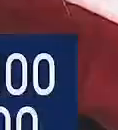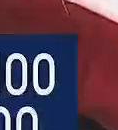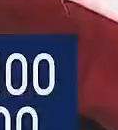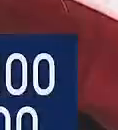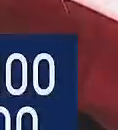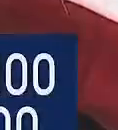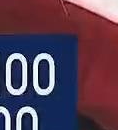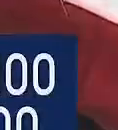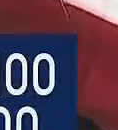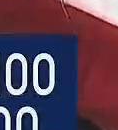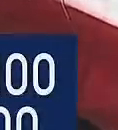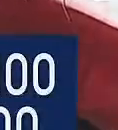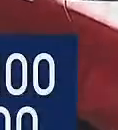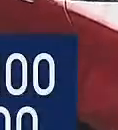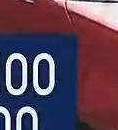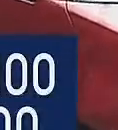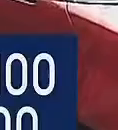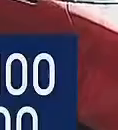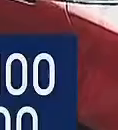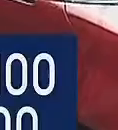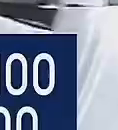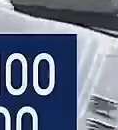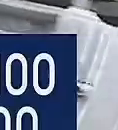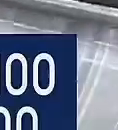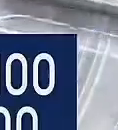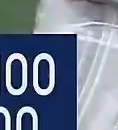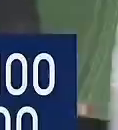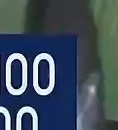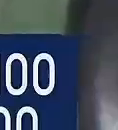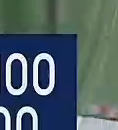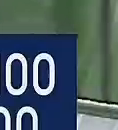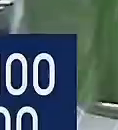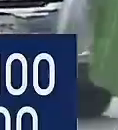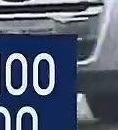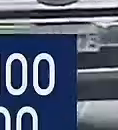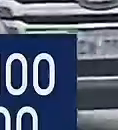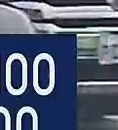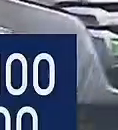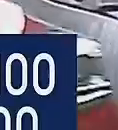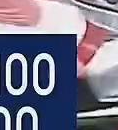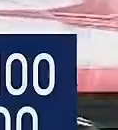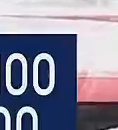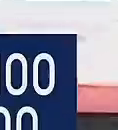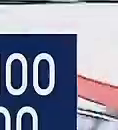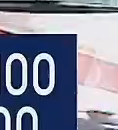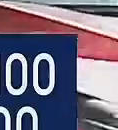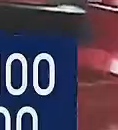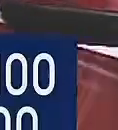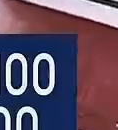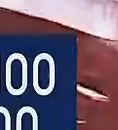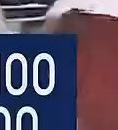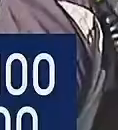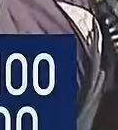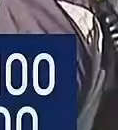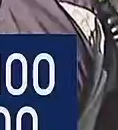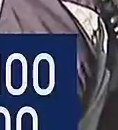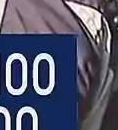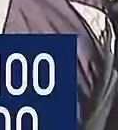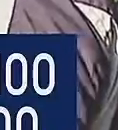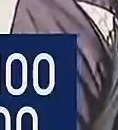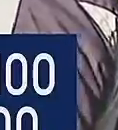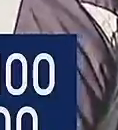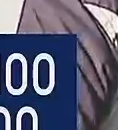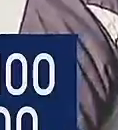la mañana. Hoy martes, es para los vehículos cuyas placas terminan en los números 3 o